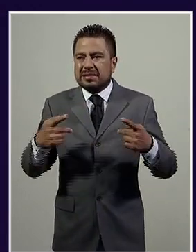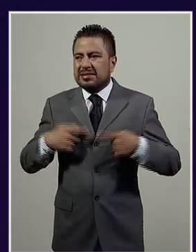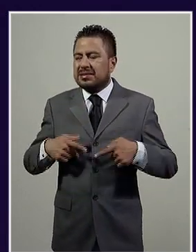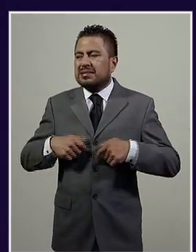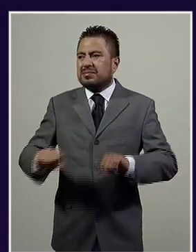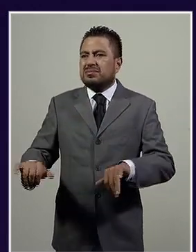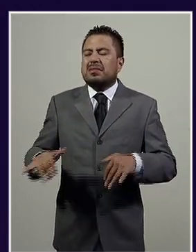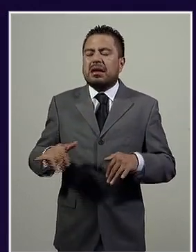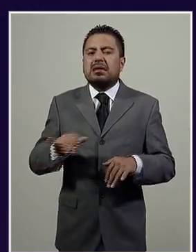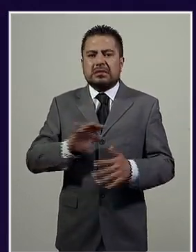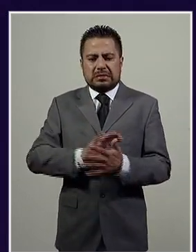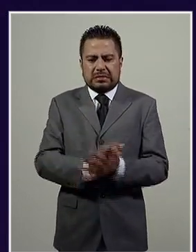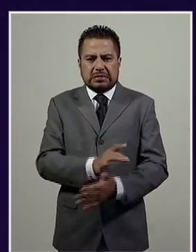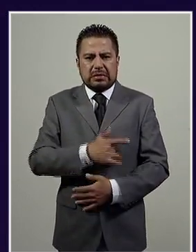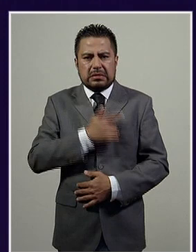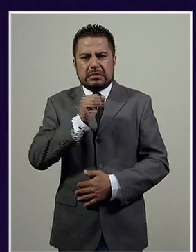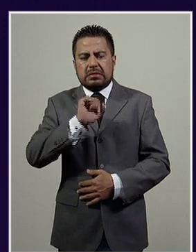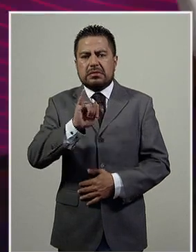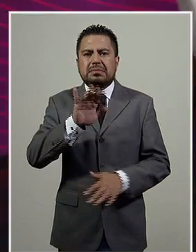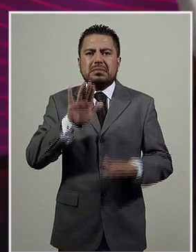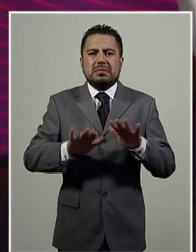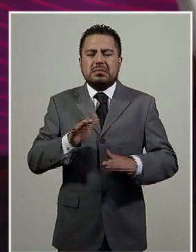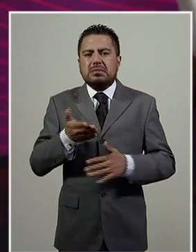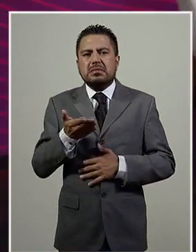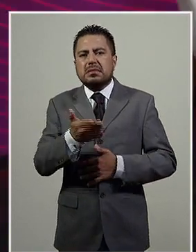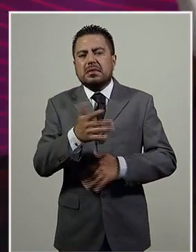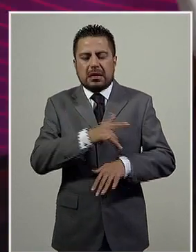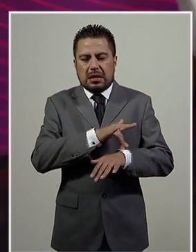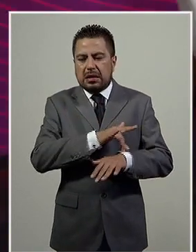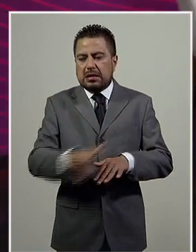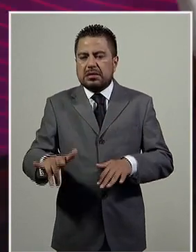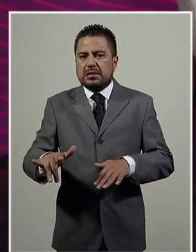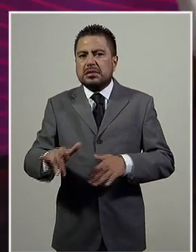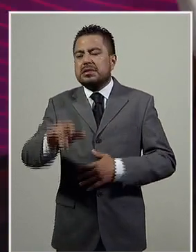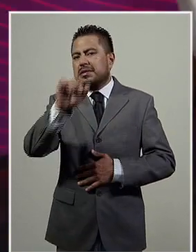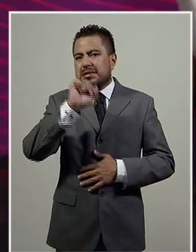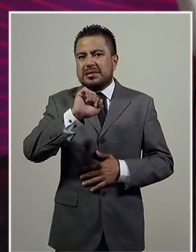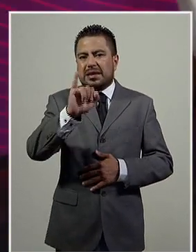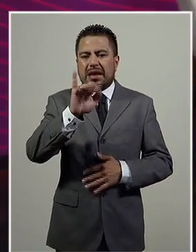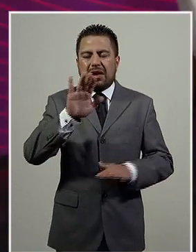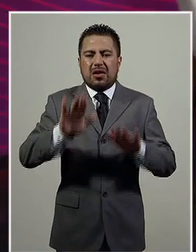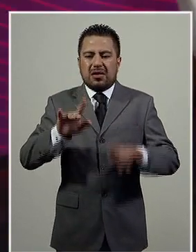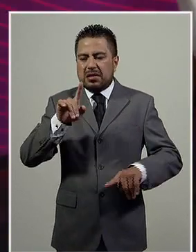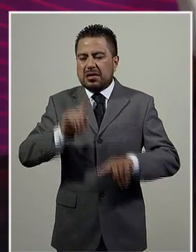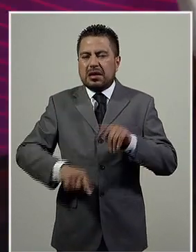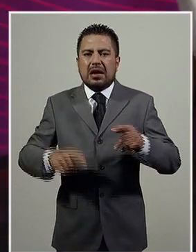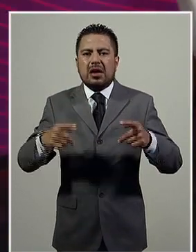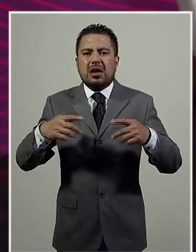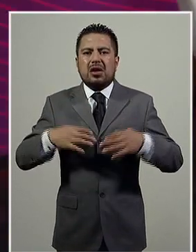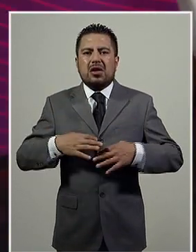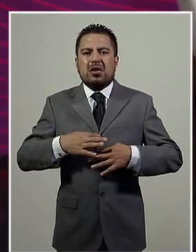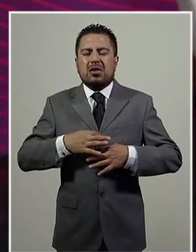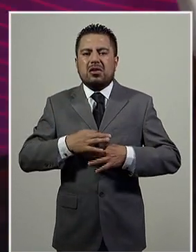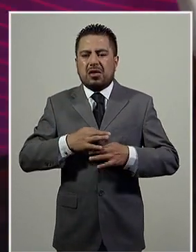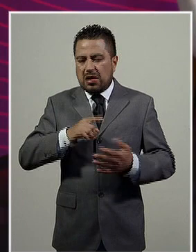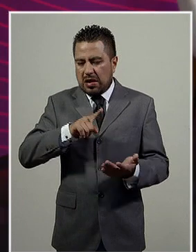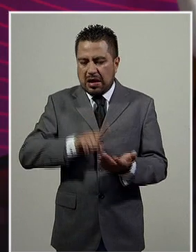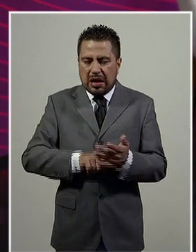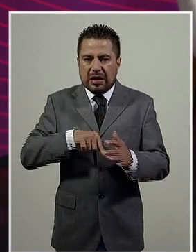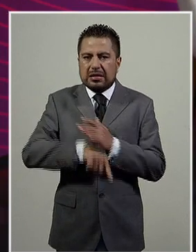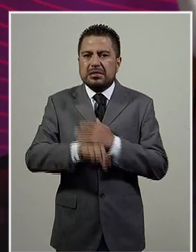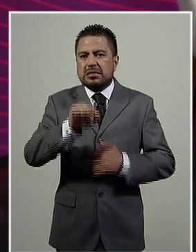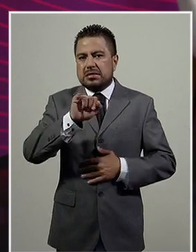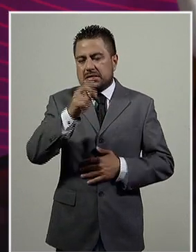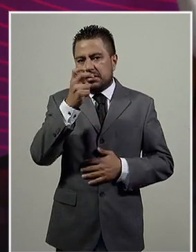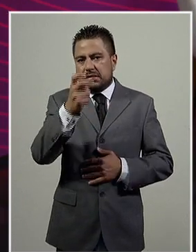es muy humillante. Es como pedir que te desnuden. Sí, es como quitarte la ropa interior. Así te lo digo.